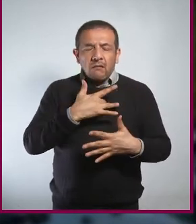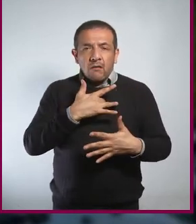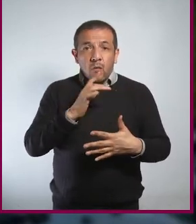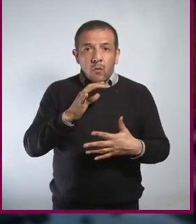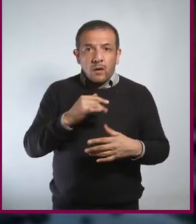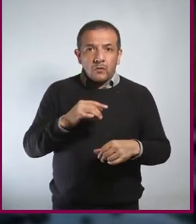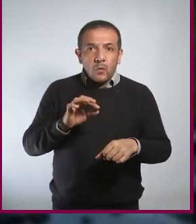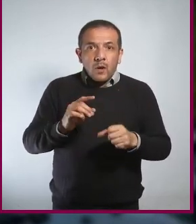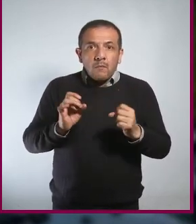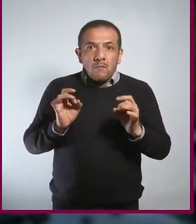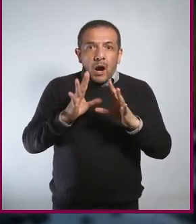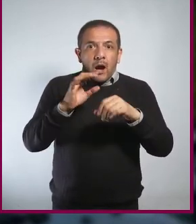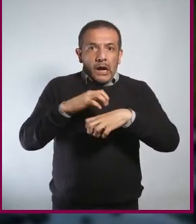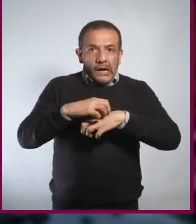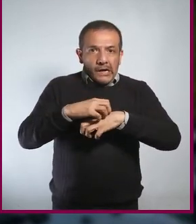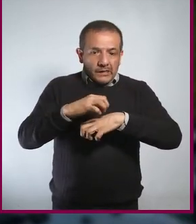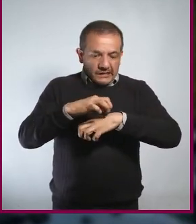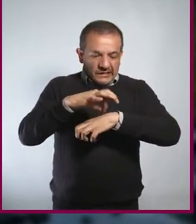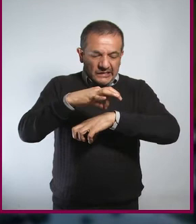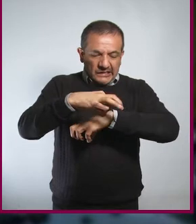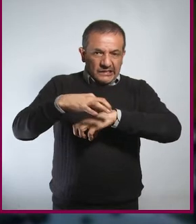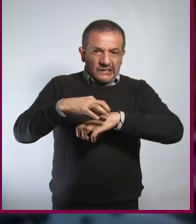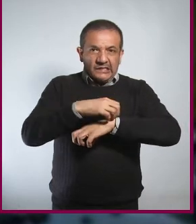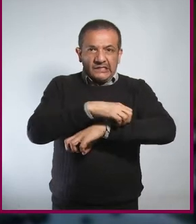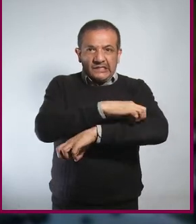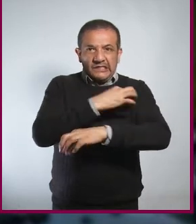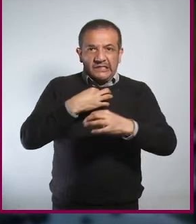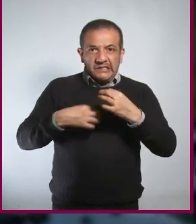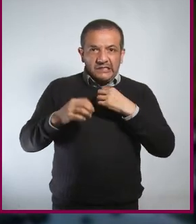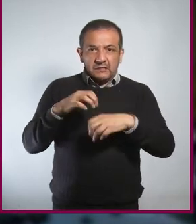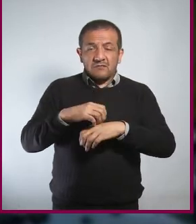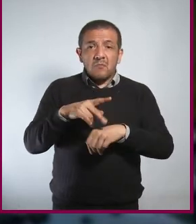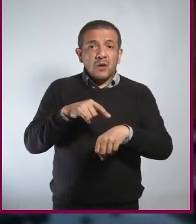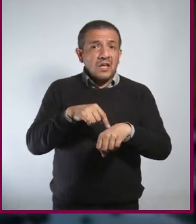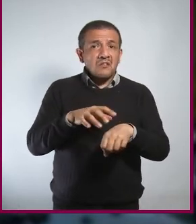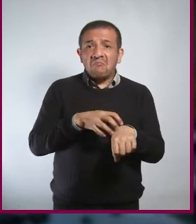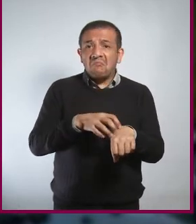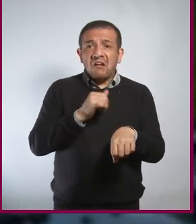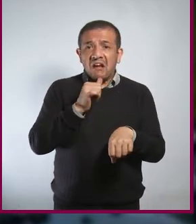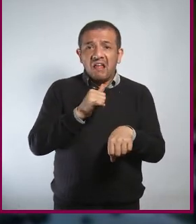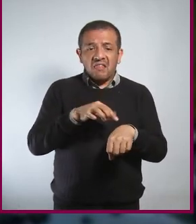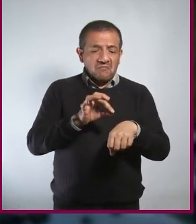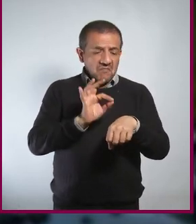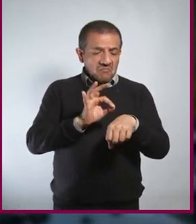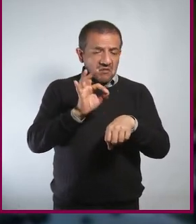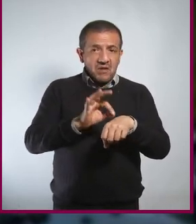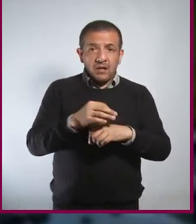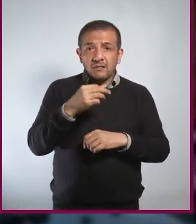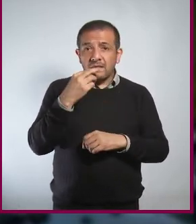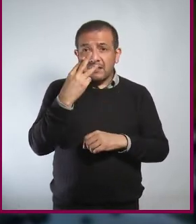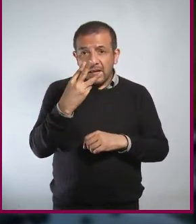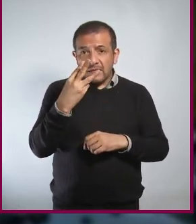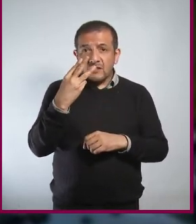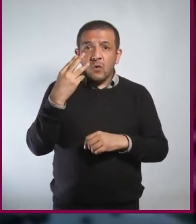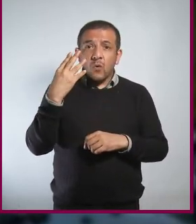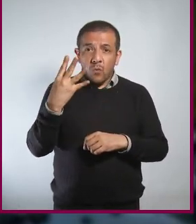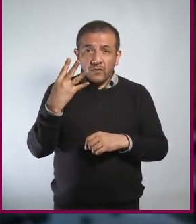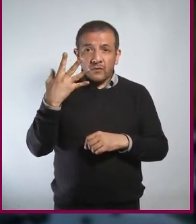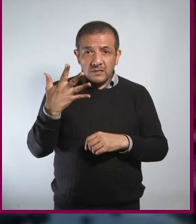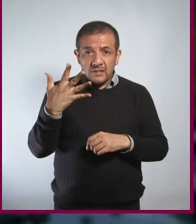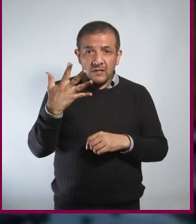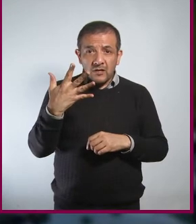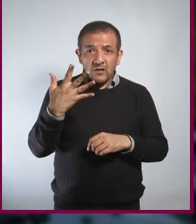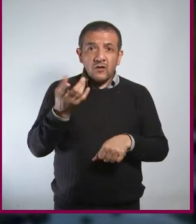aparece el salpullido, este es muy característico. No produce comezón y aparece entre el tercer y quinto día a partir